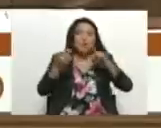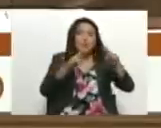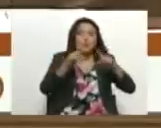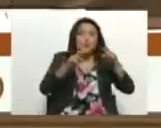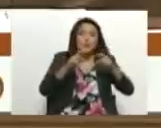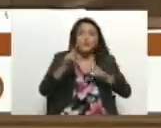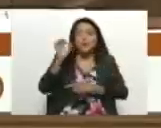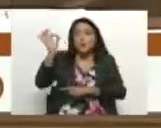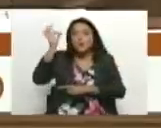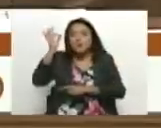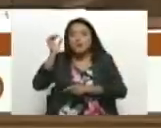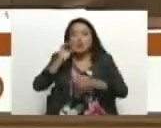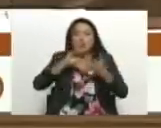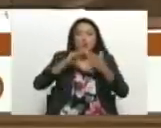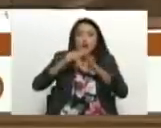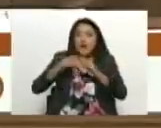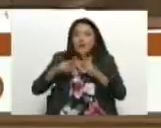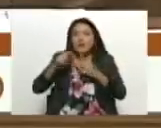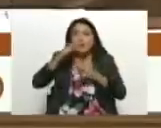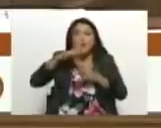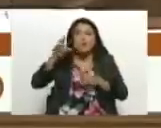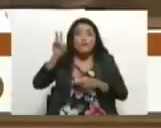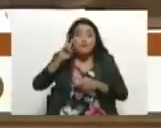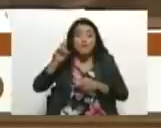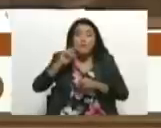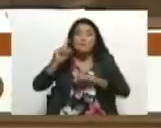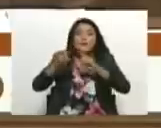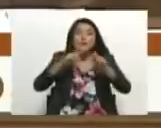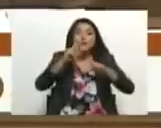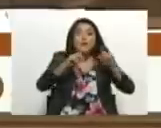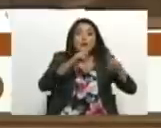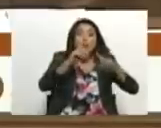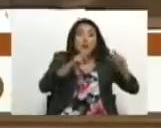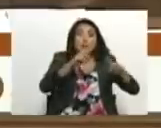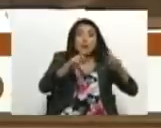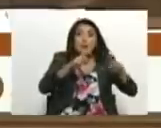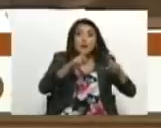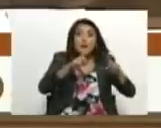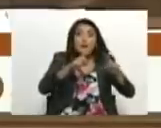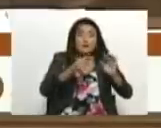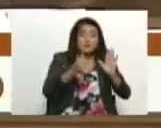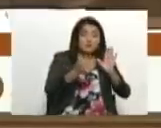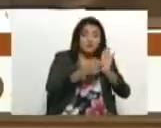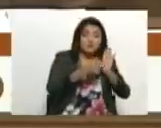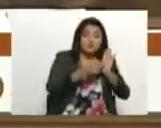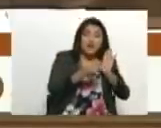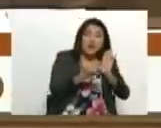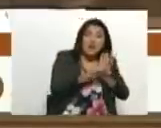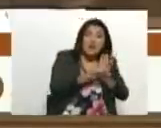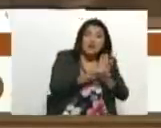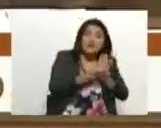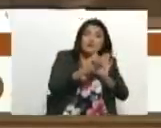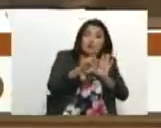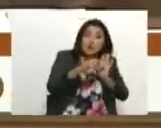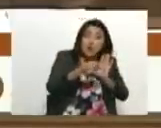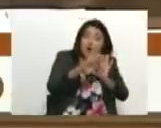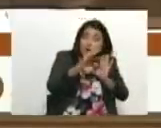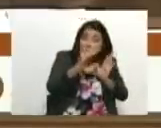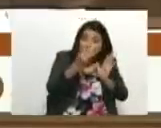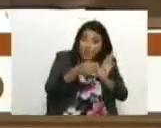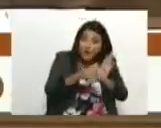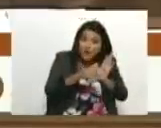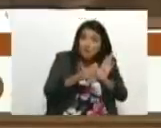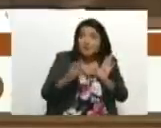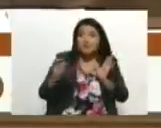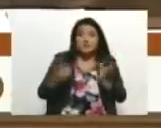consejos comunales, al pueblo de Venezuela, consultar el texto de la ley para que cuando sea traído a segunda